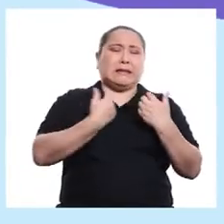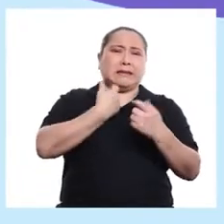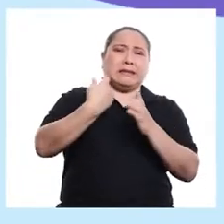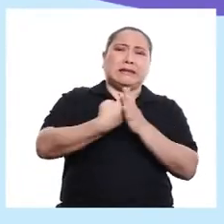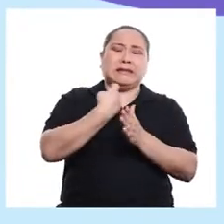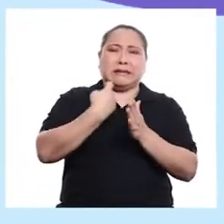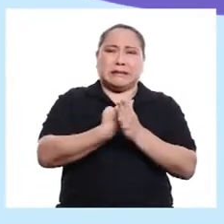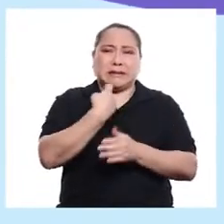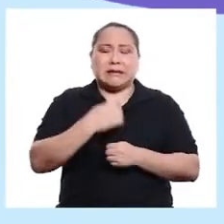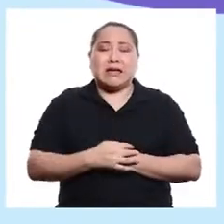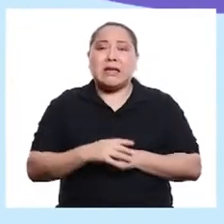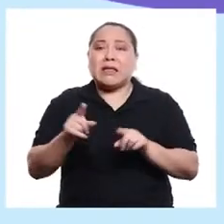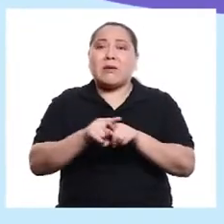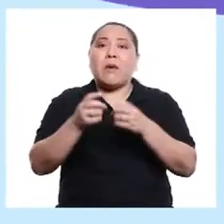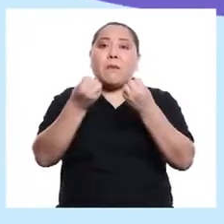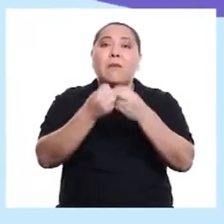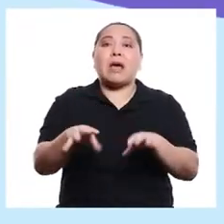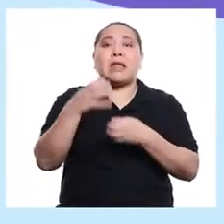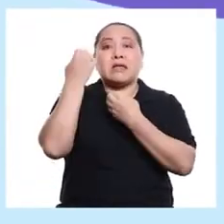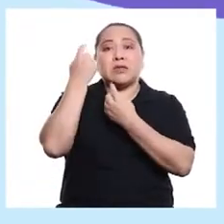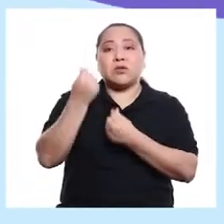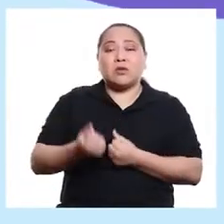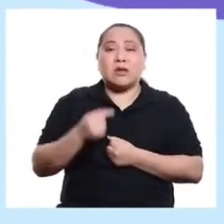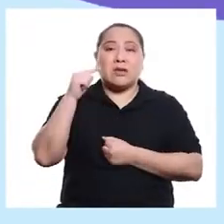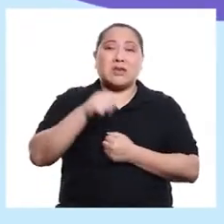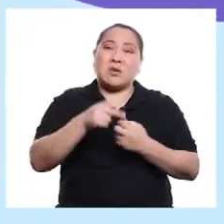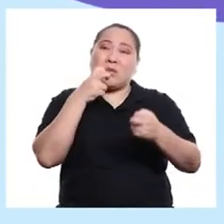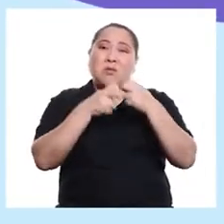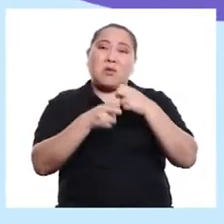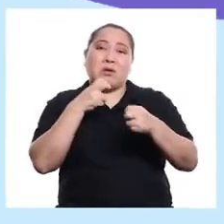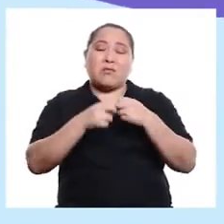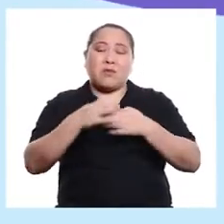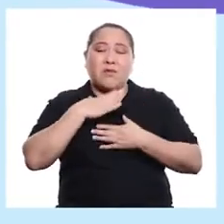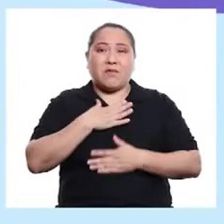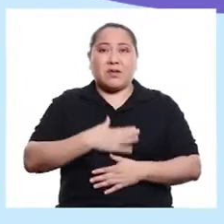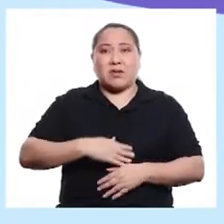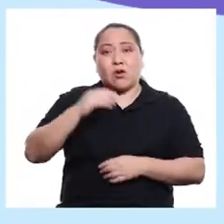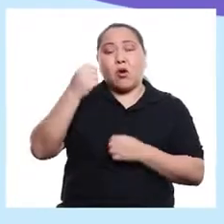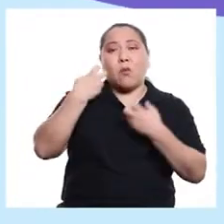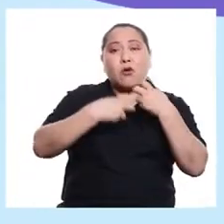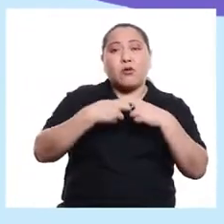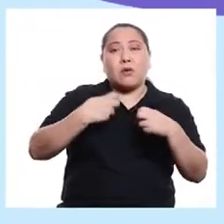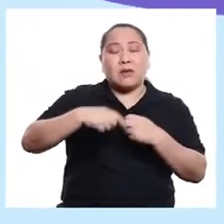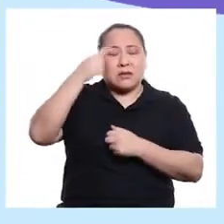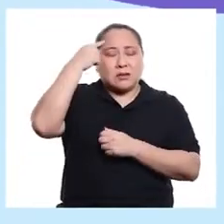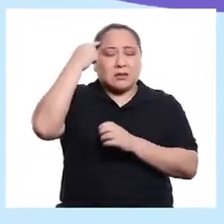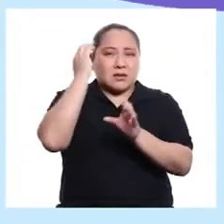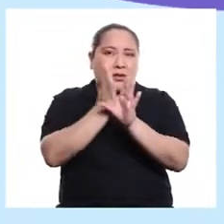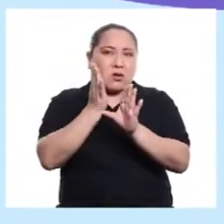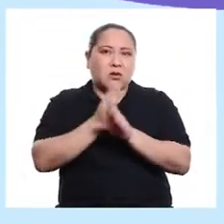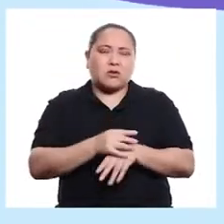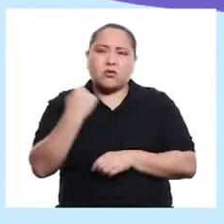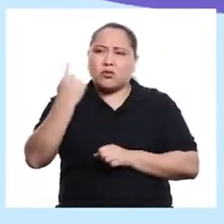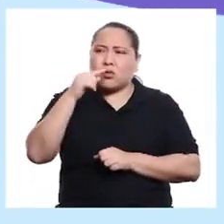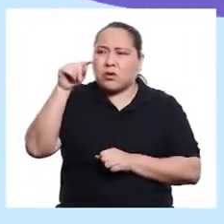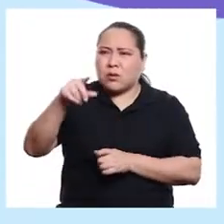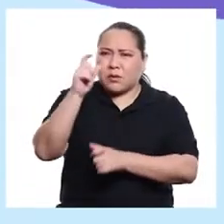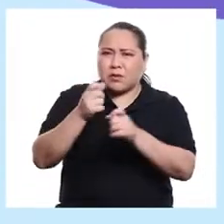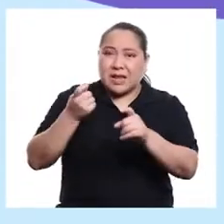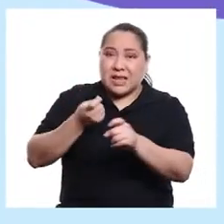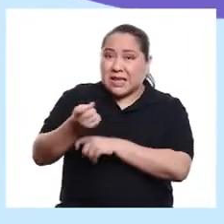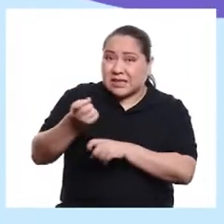pérdidas económicas y que muchas veces ocasiona problemas físicos y psicológicos, no solamente a quienes fueron